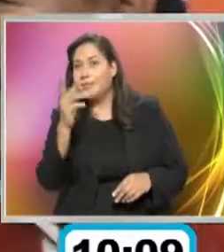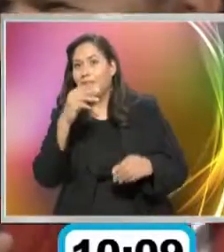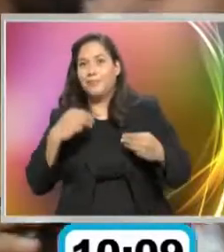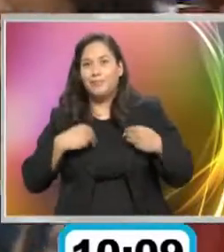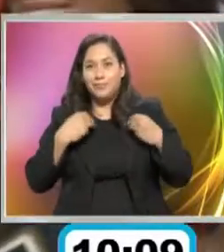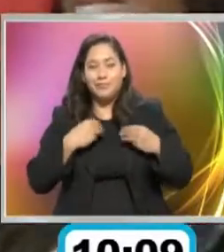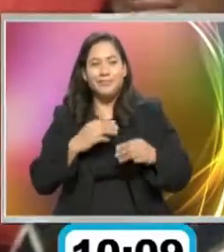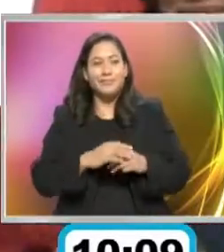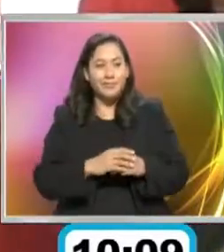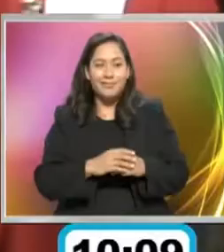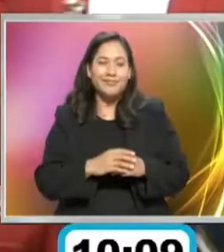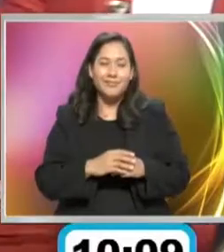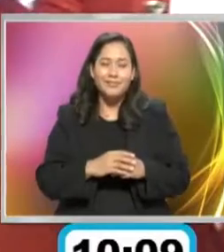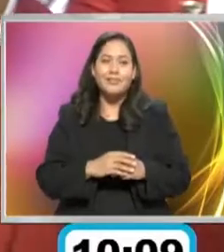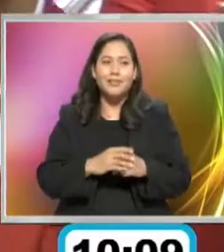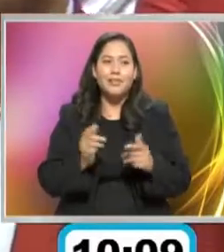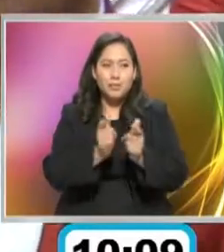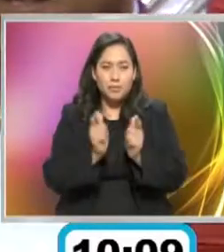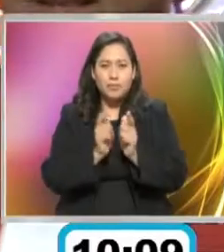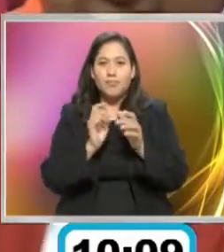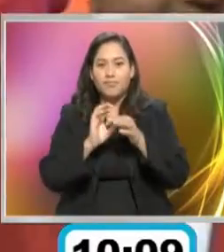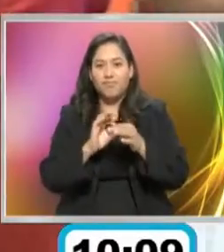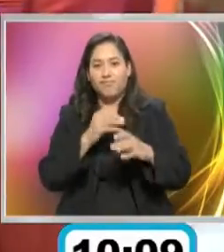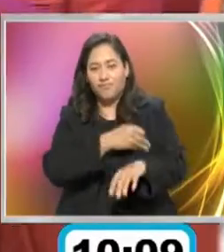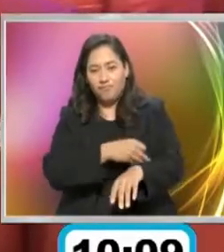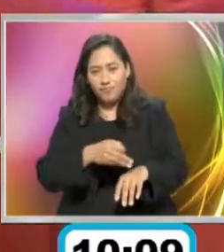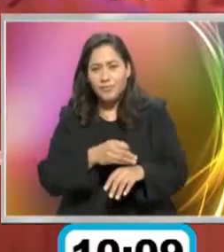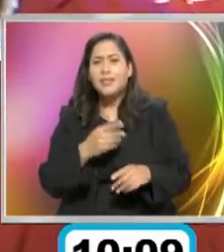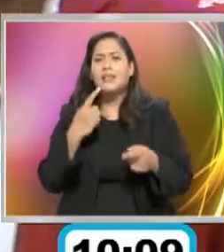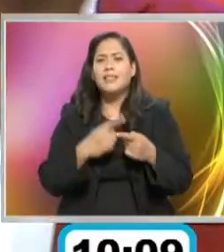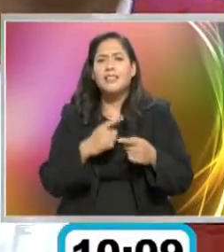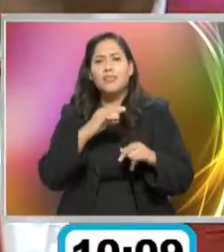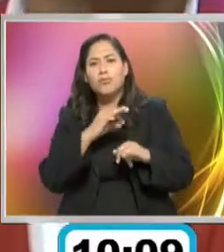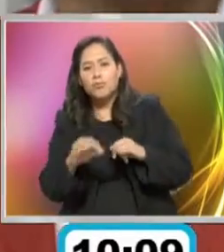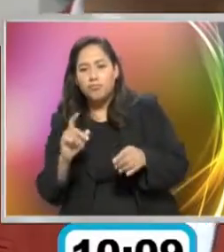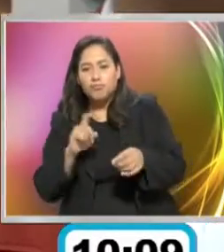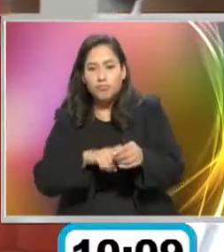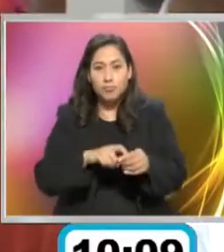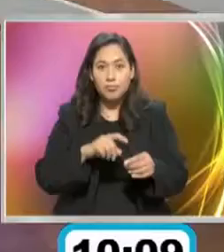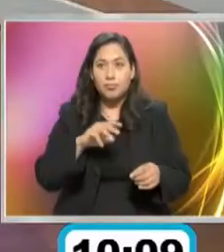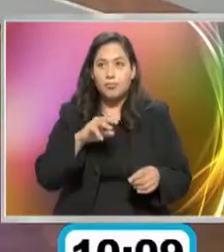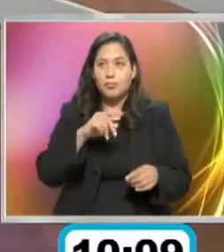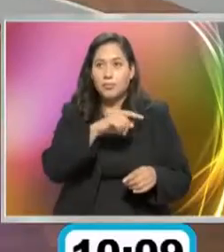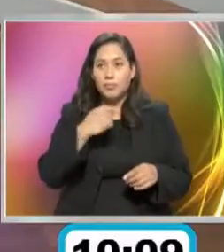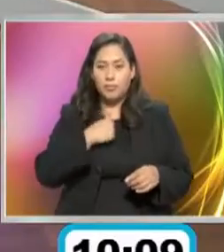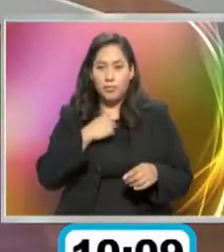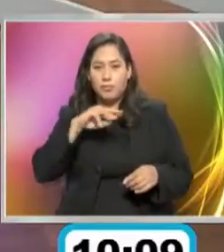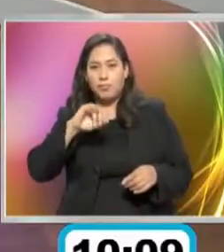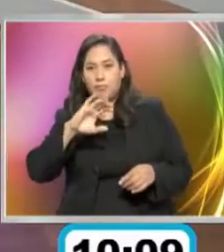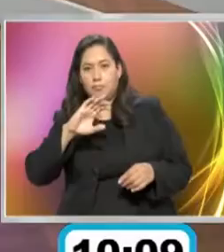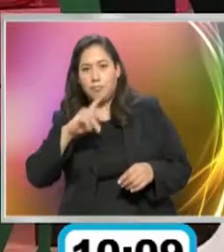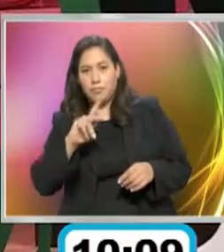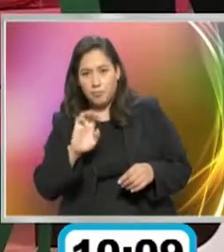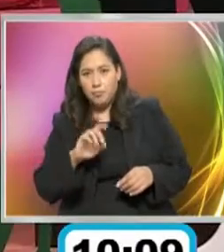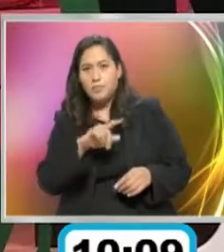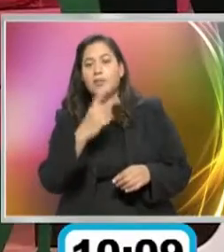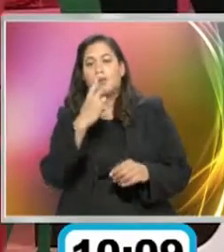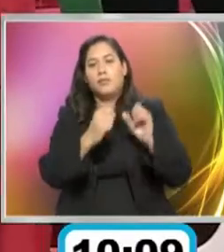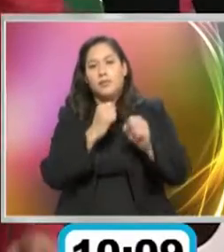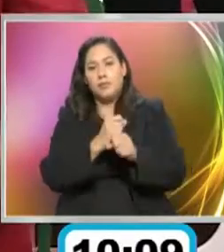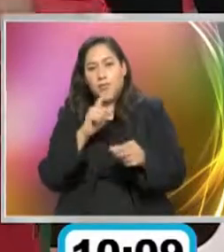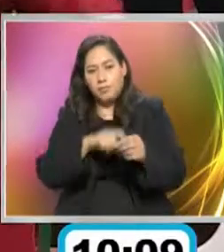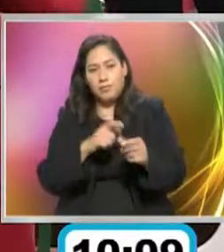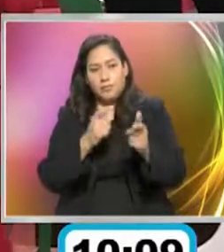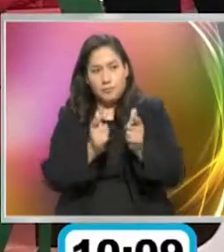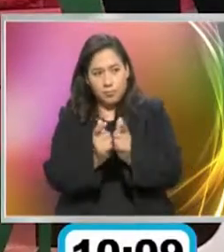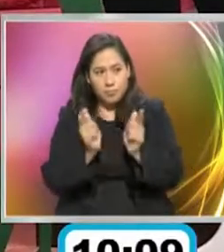muchachos. No se crean, somos una hermosa familia. ¿Y quién es el último en integrarse, Mike? Yo, Mike, llevo ya 2 años aquí en la